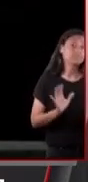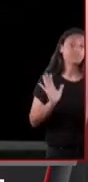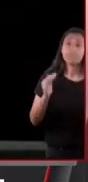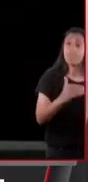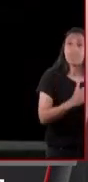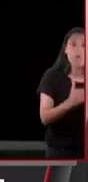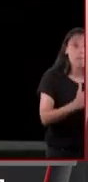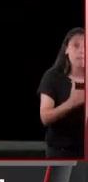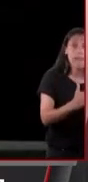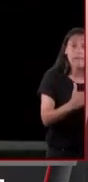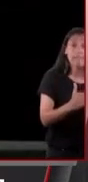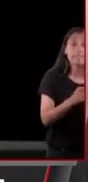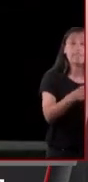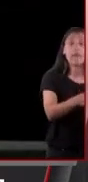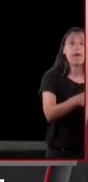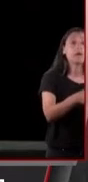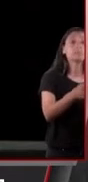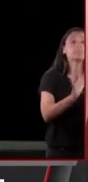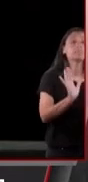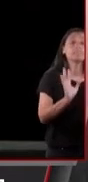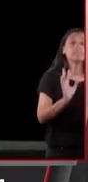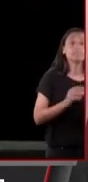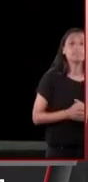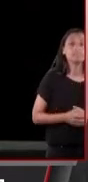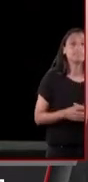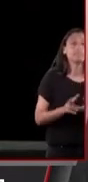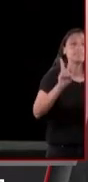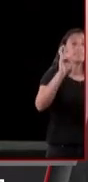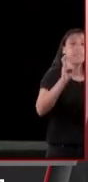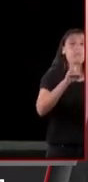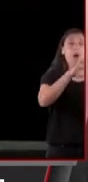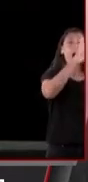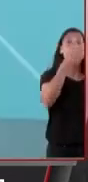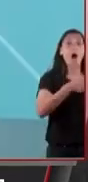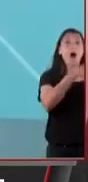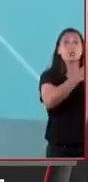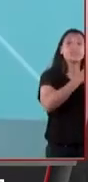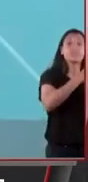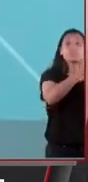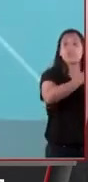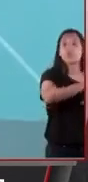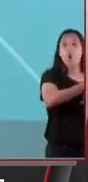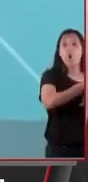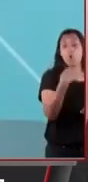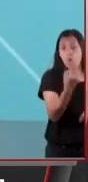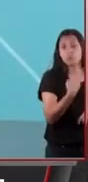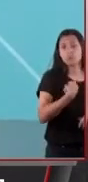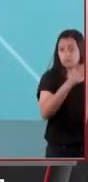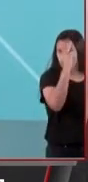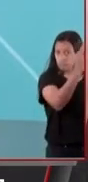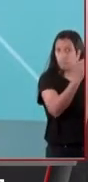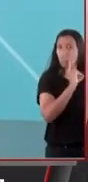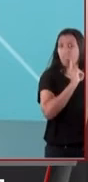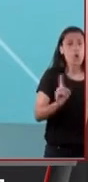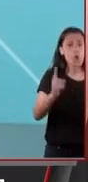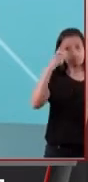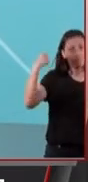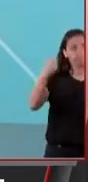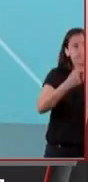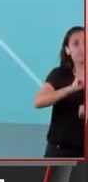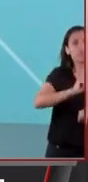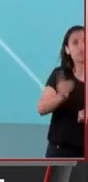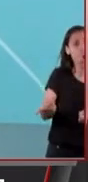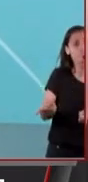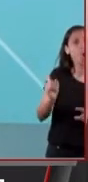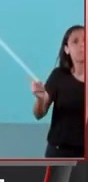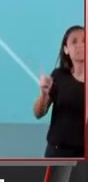tuviste 2 este fin de semana. Tenés 5 el próximo domingo, ahora van a ser 3, ni en Tucumán ni en